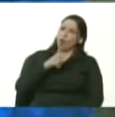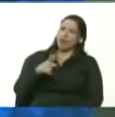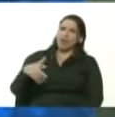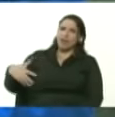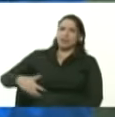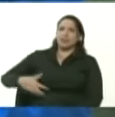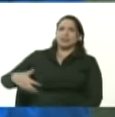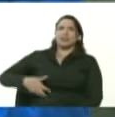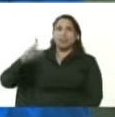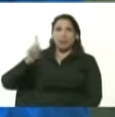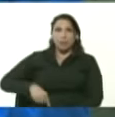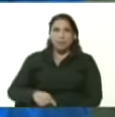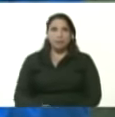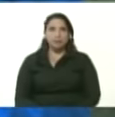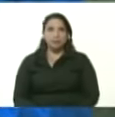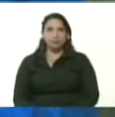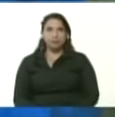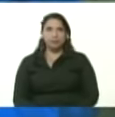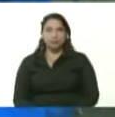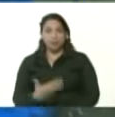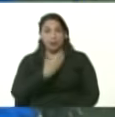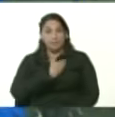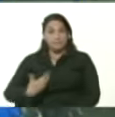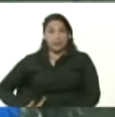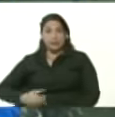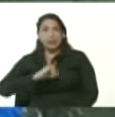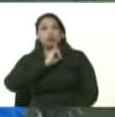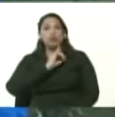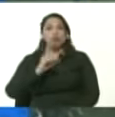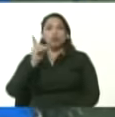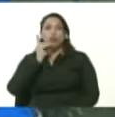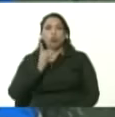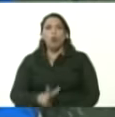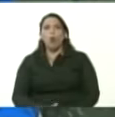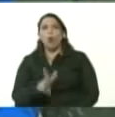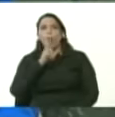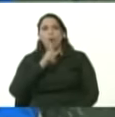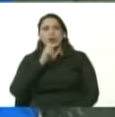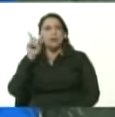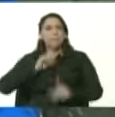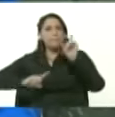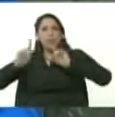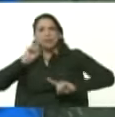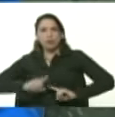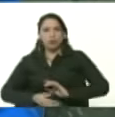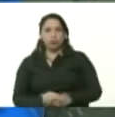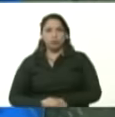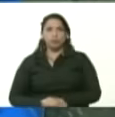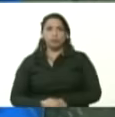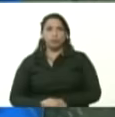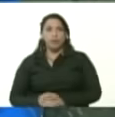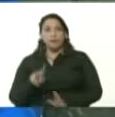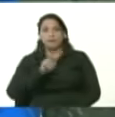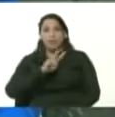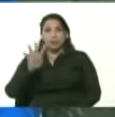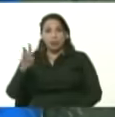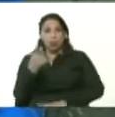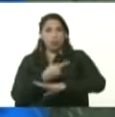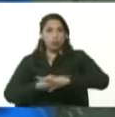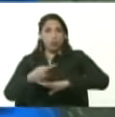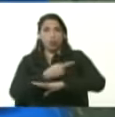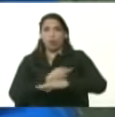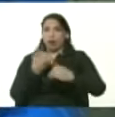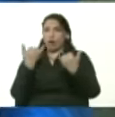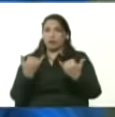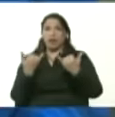pero también el presidente Duque, un pésimo mentiroso. No habían pasado 24 horas y ya